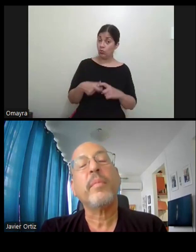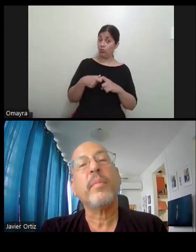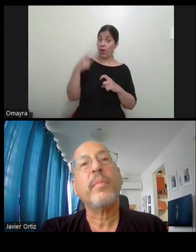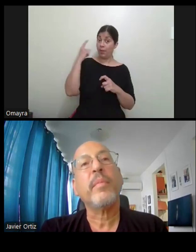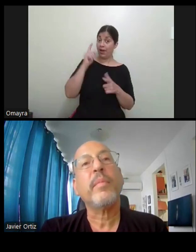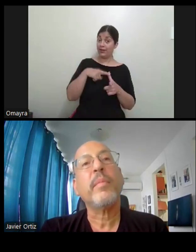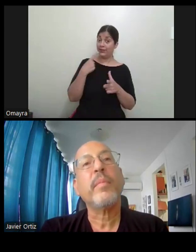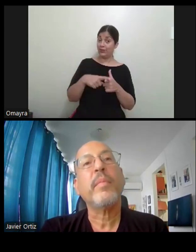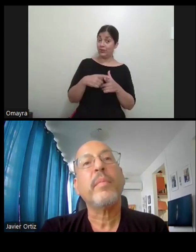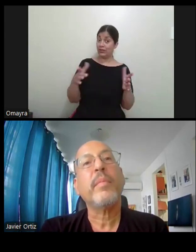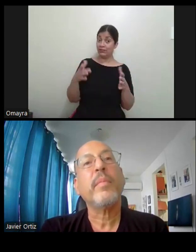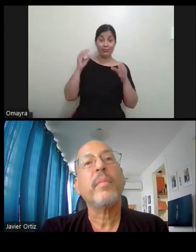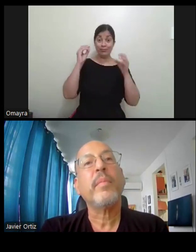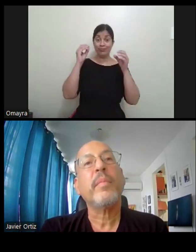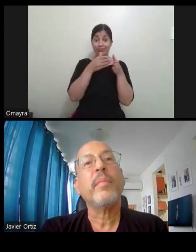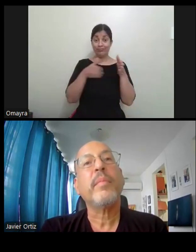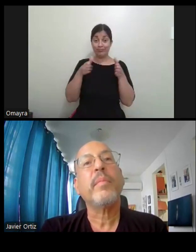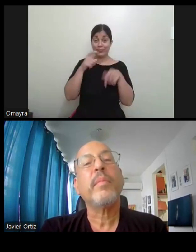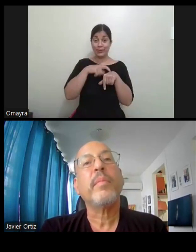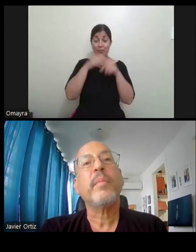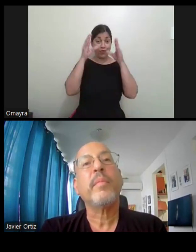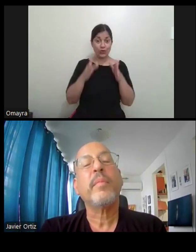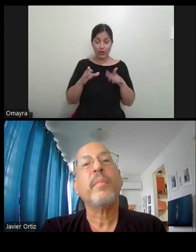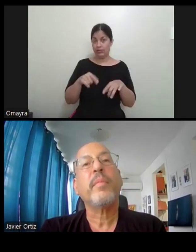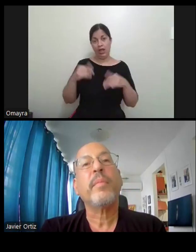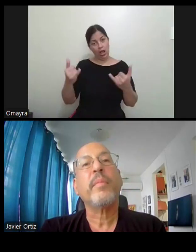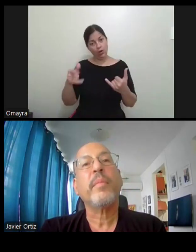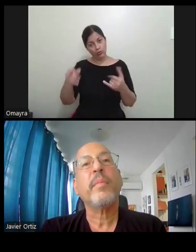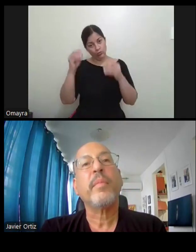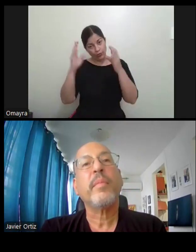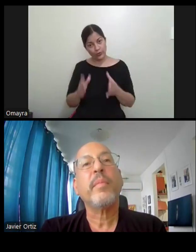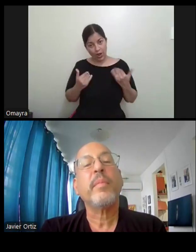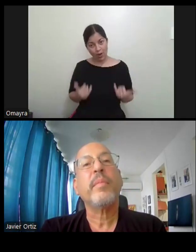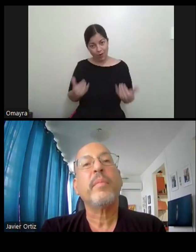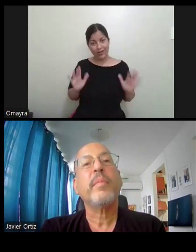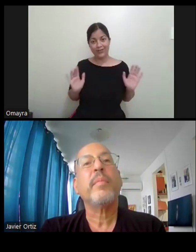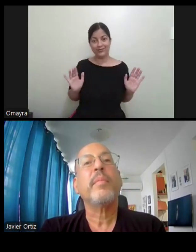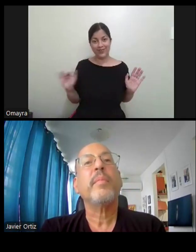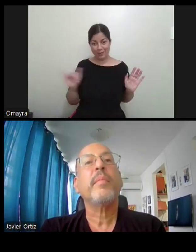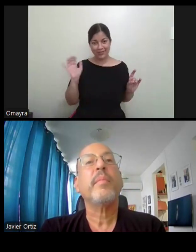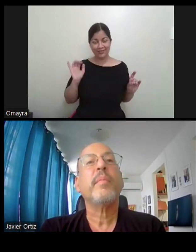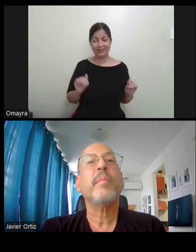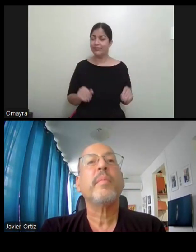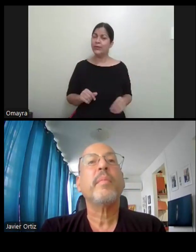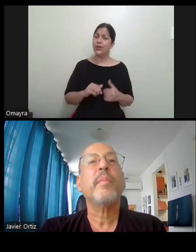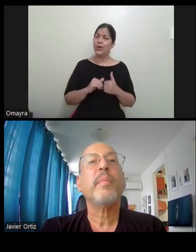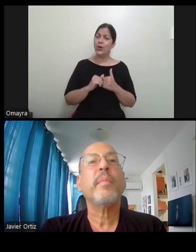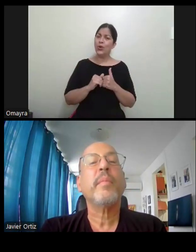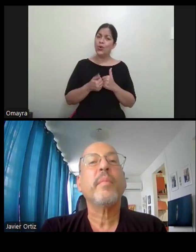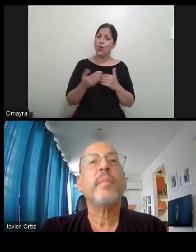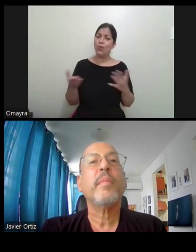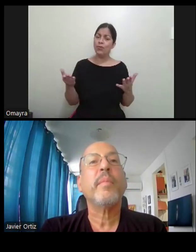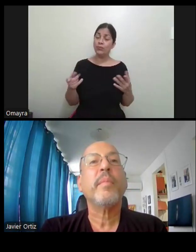ser, ¿verdad? Profesora, que es lo que estás haciendo, ¿verdad? Hasta estos momentos también. Y cómo, o sea,